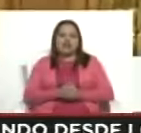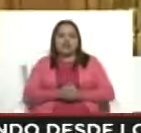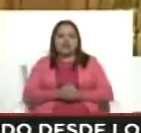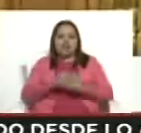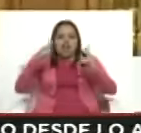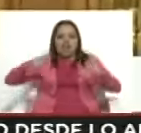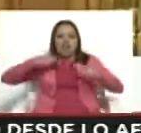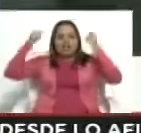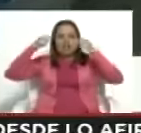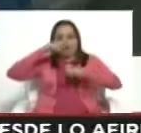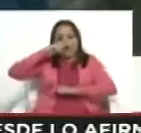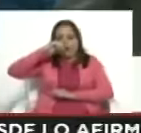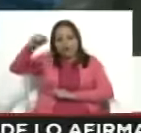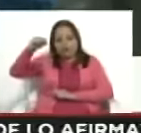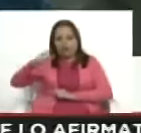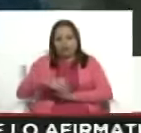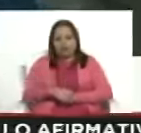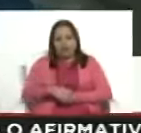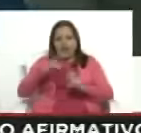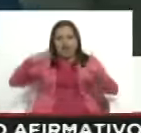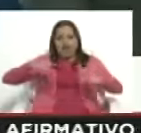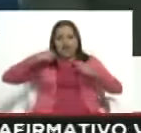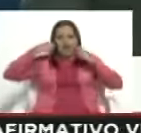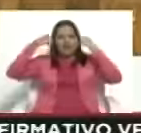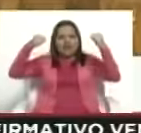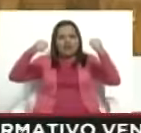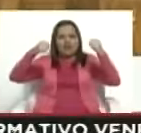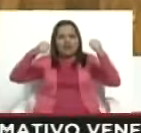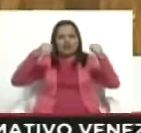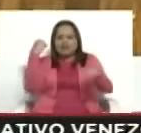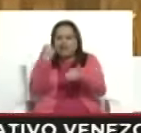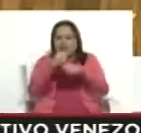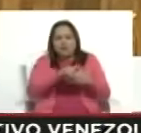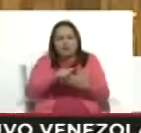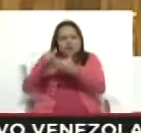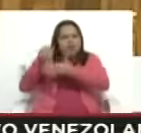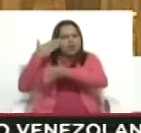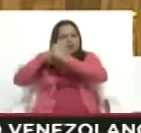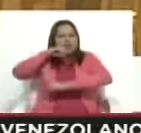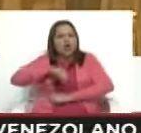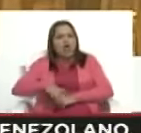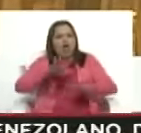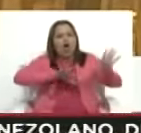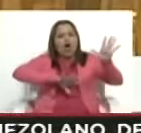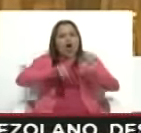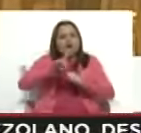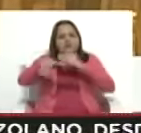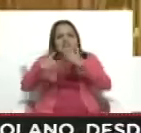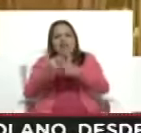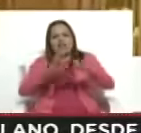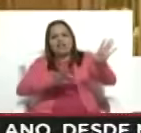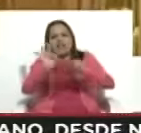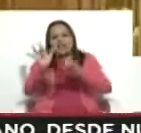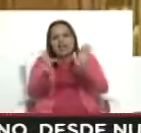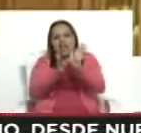¡Que viva! ¡Que viva Maduro! ¡Que viva! ¡Que viva la gesta heroica del 11, 12 y 13 de abril!